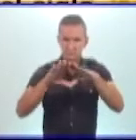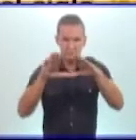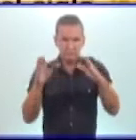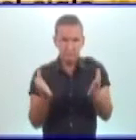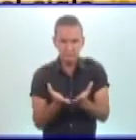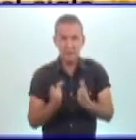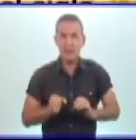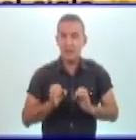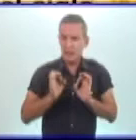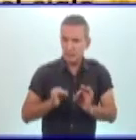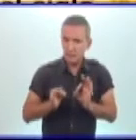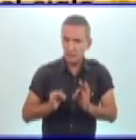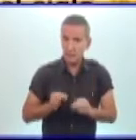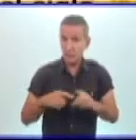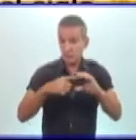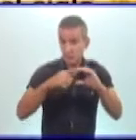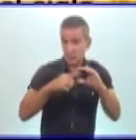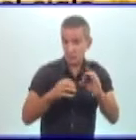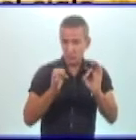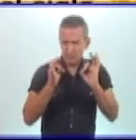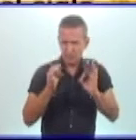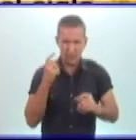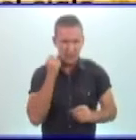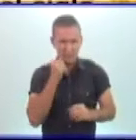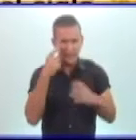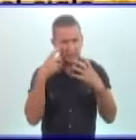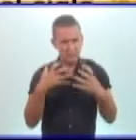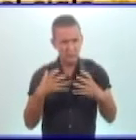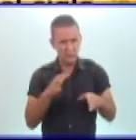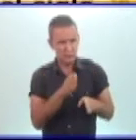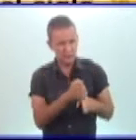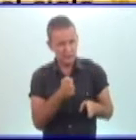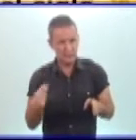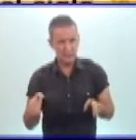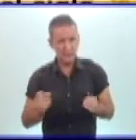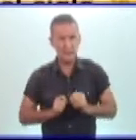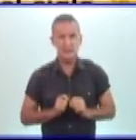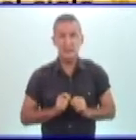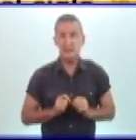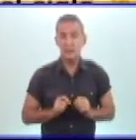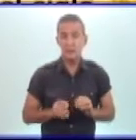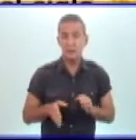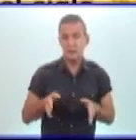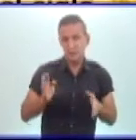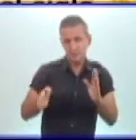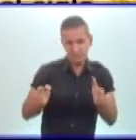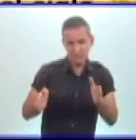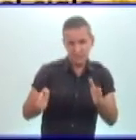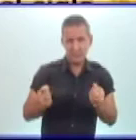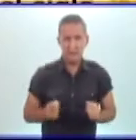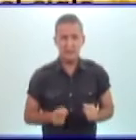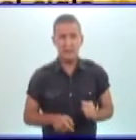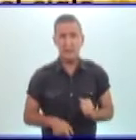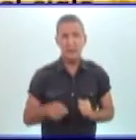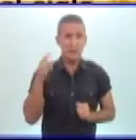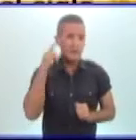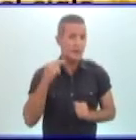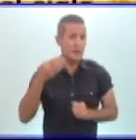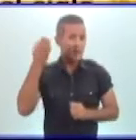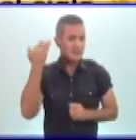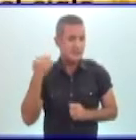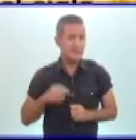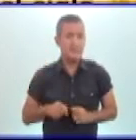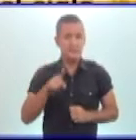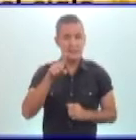es precisamente el contenido esencial de esta época y lo debemos enmarcar aproximadamente entre los siglos XVII e inicios